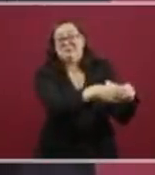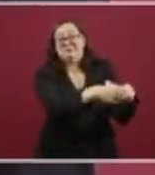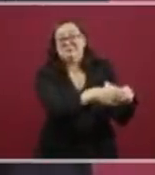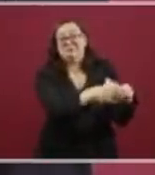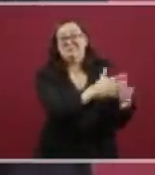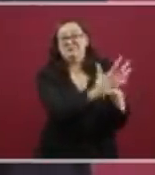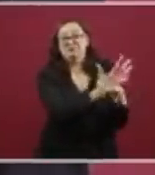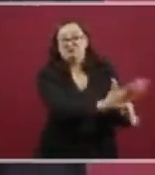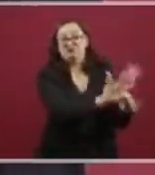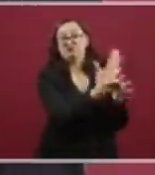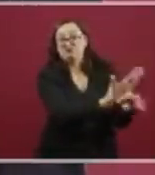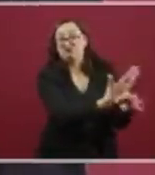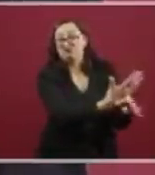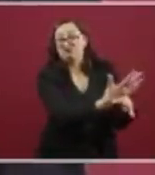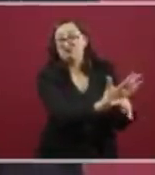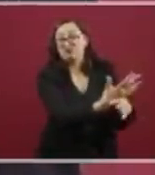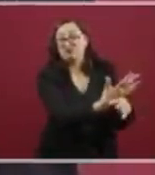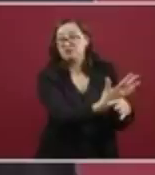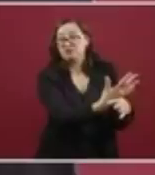ese gobierno está